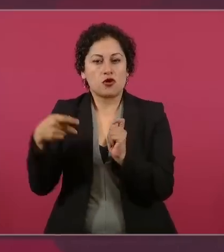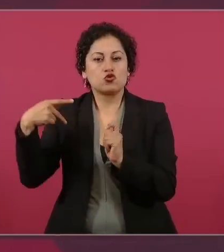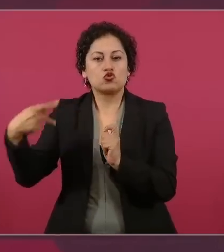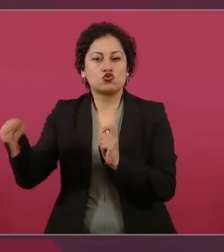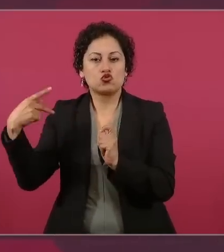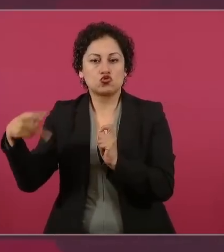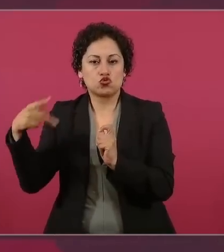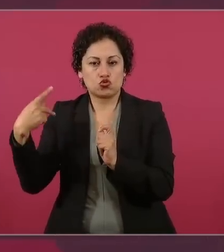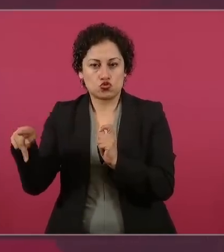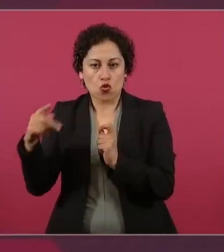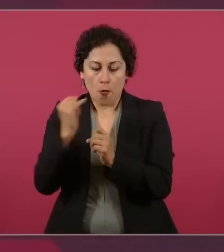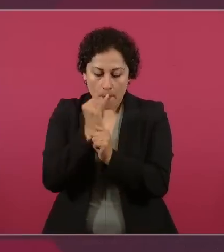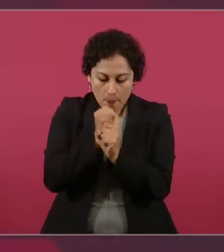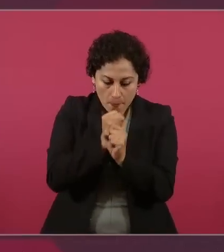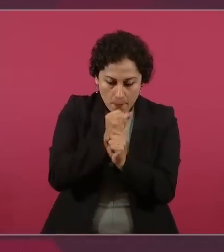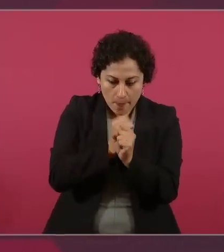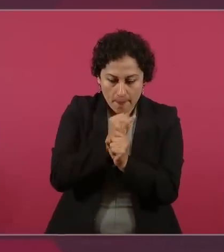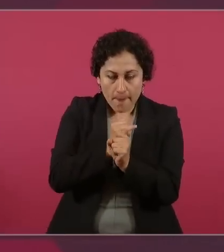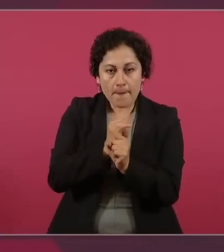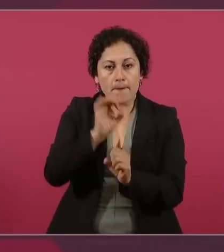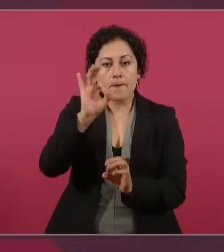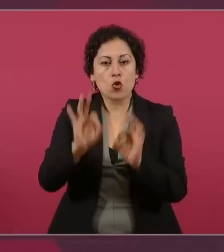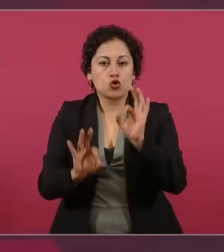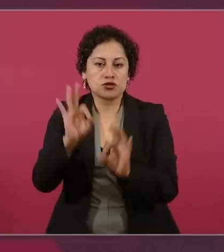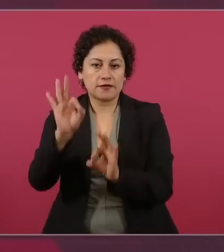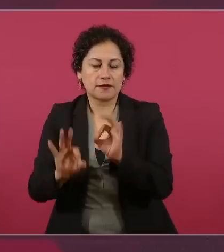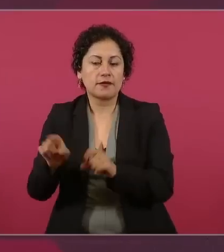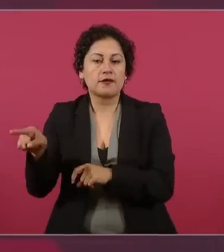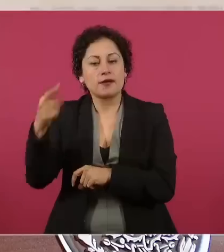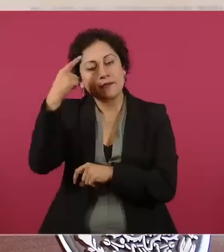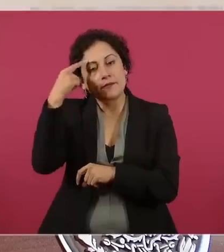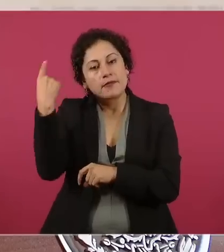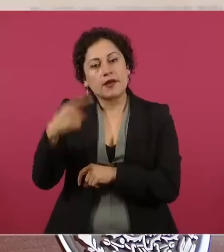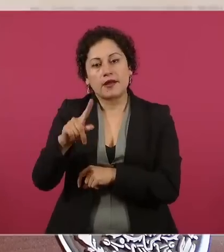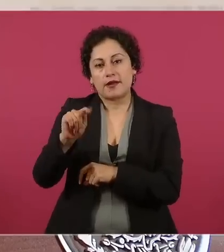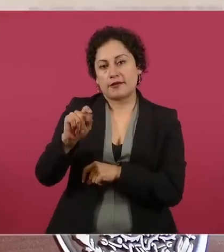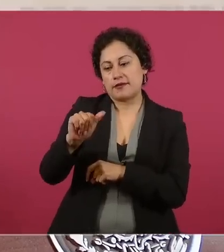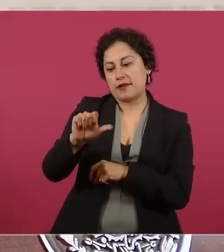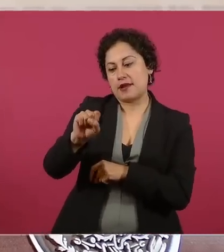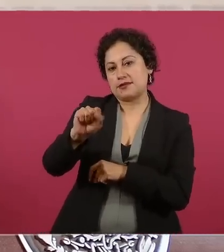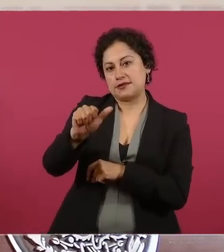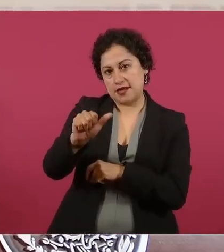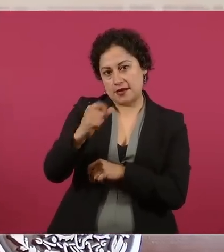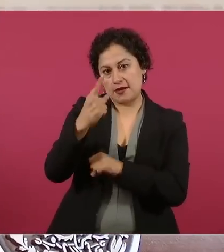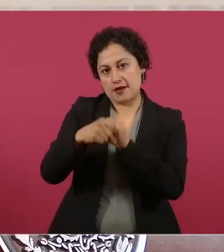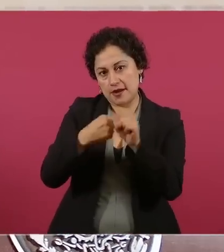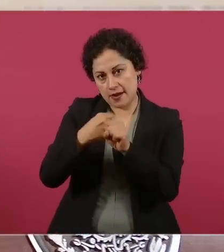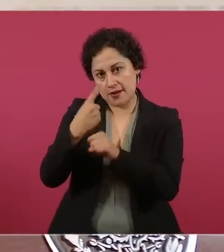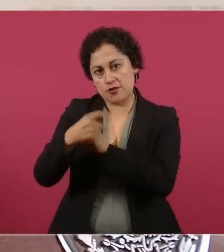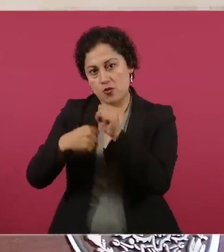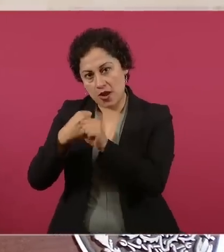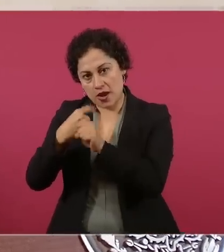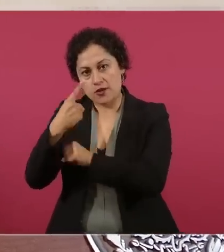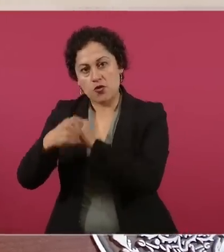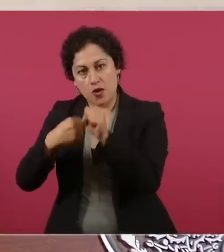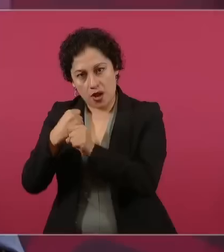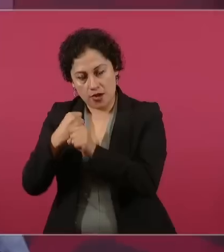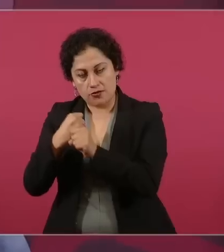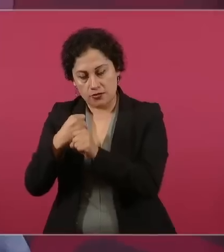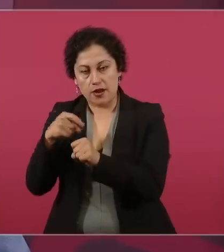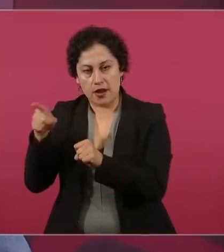la tasa de crecimiento anual. Y resultó esa